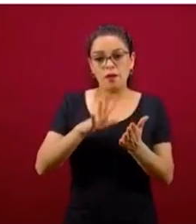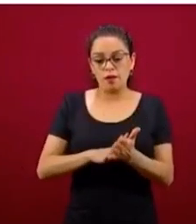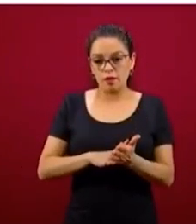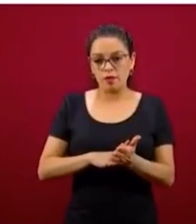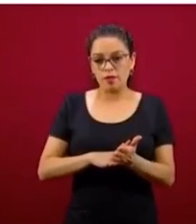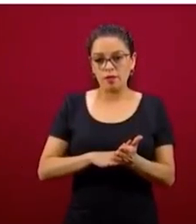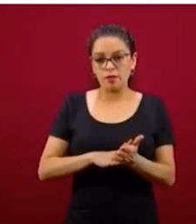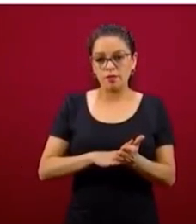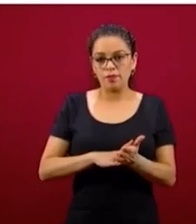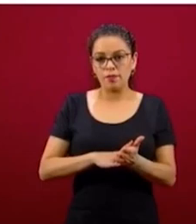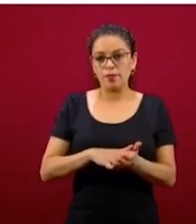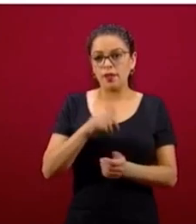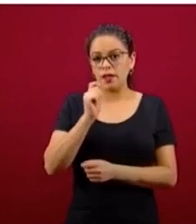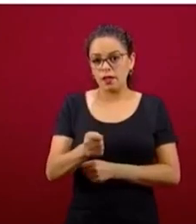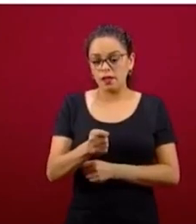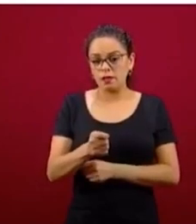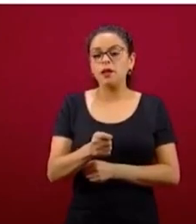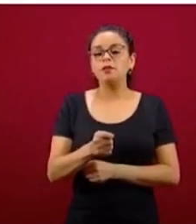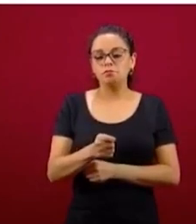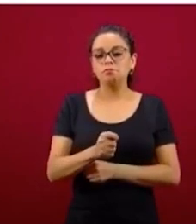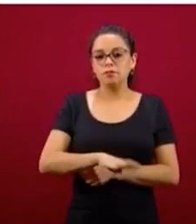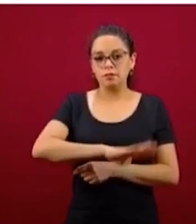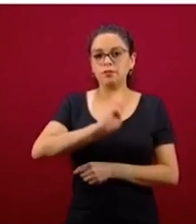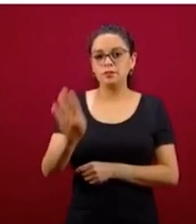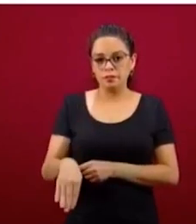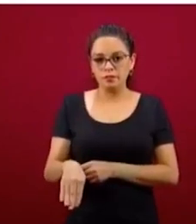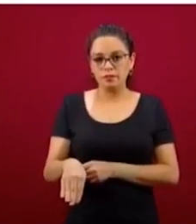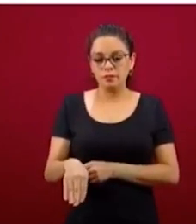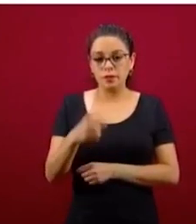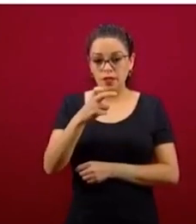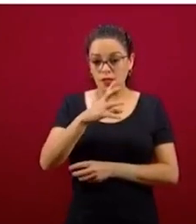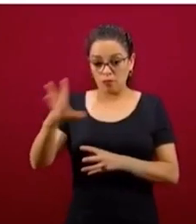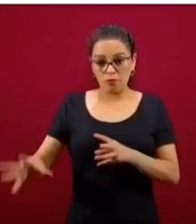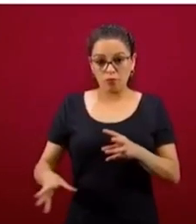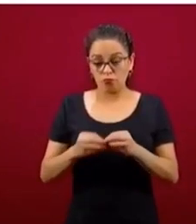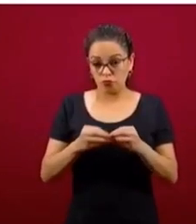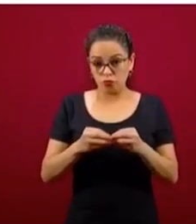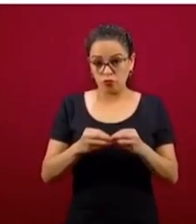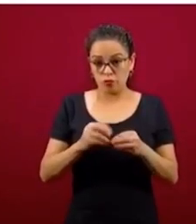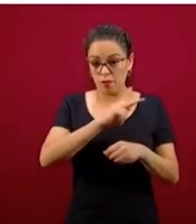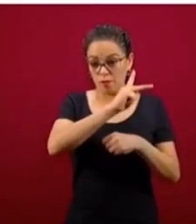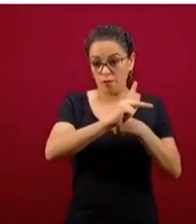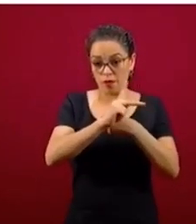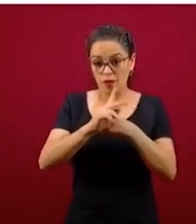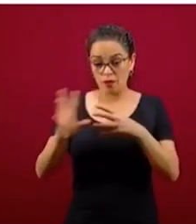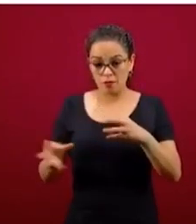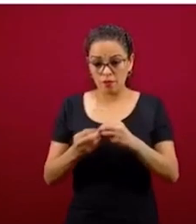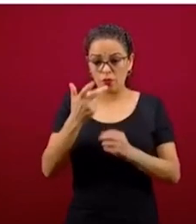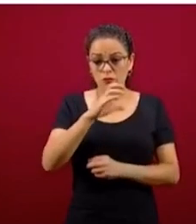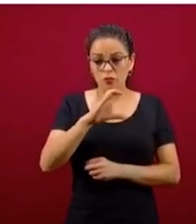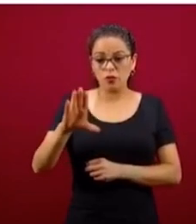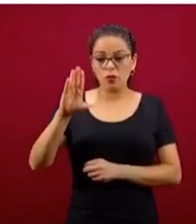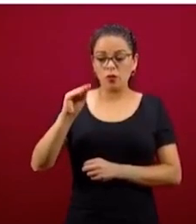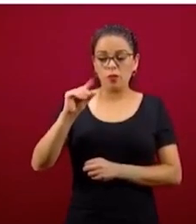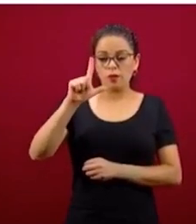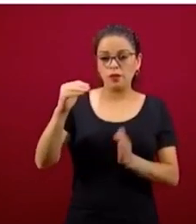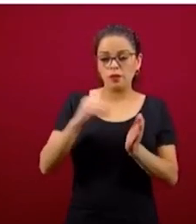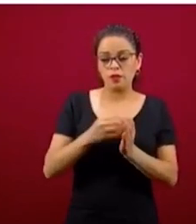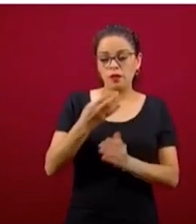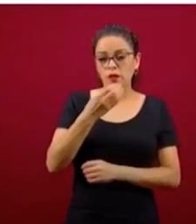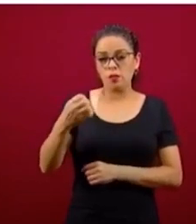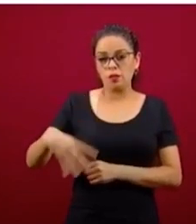con defunciones que para la suma de estos países son 897 mil 914